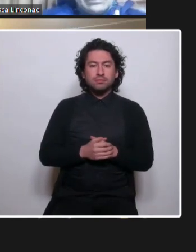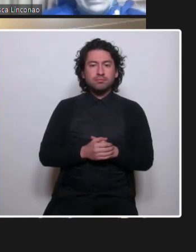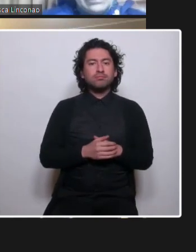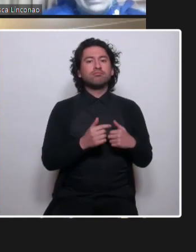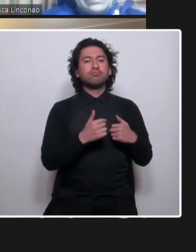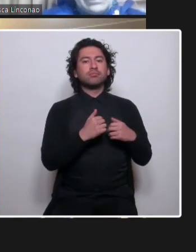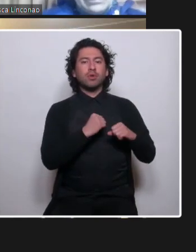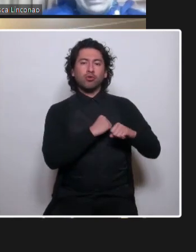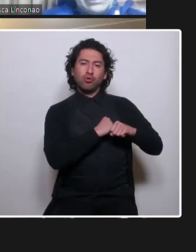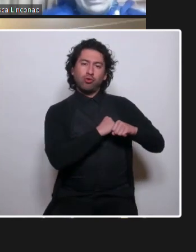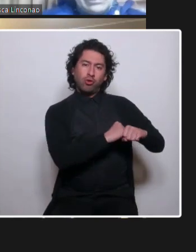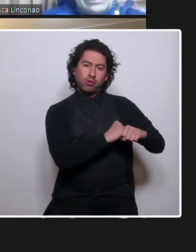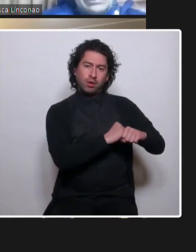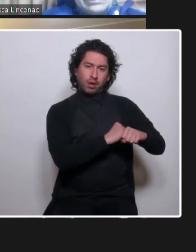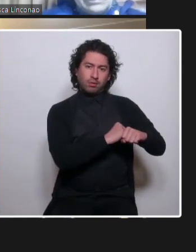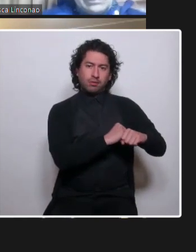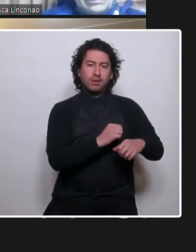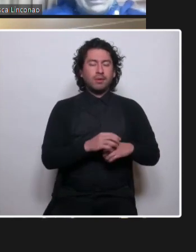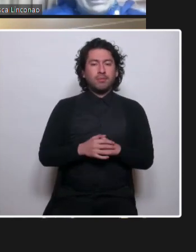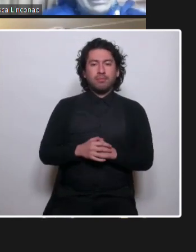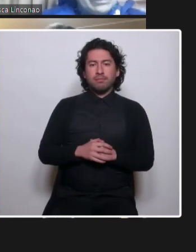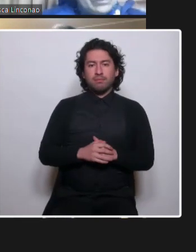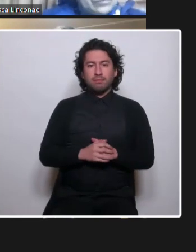En contra, señor secretario.